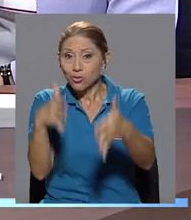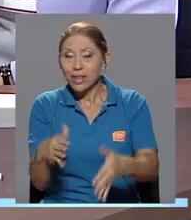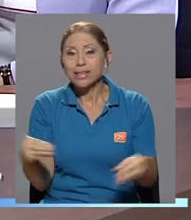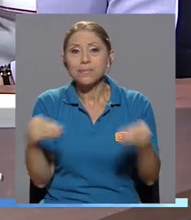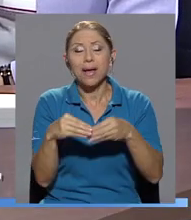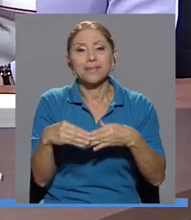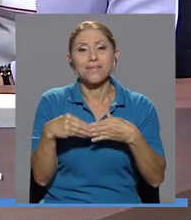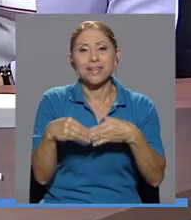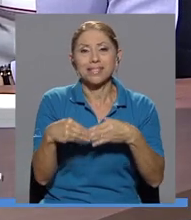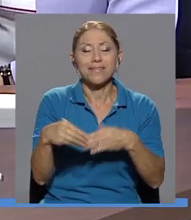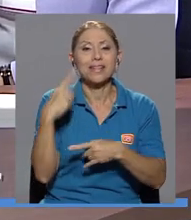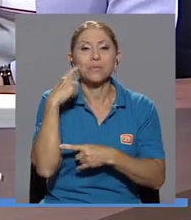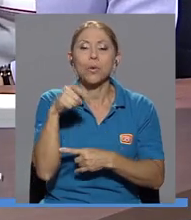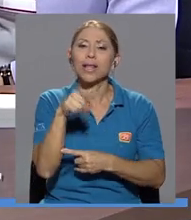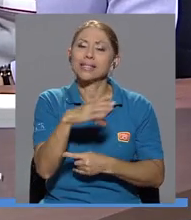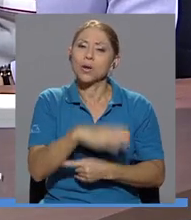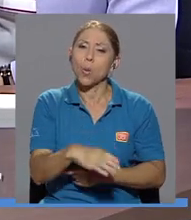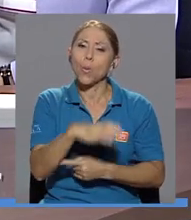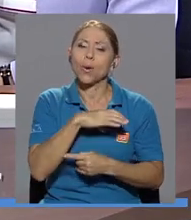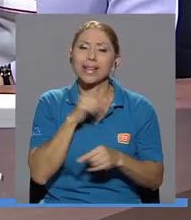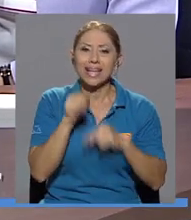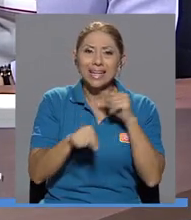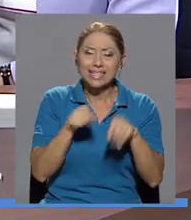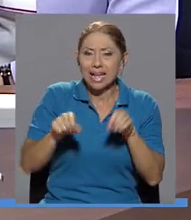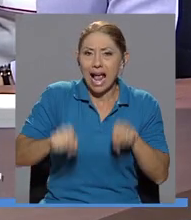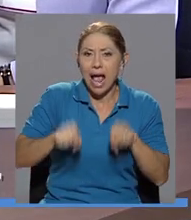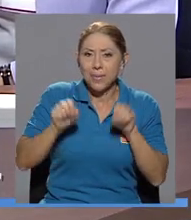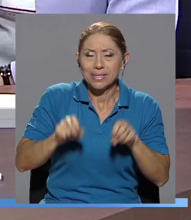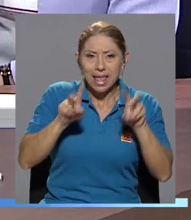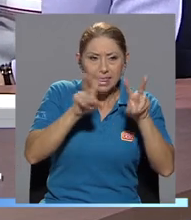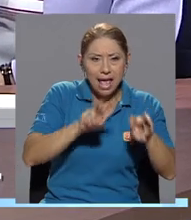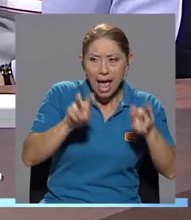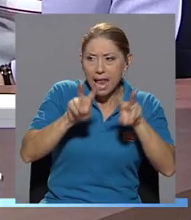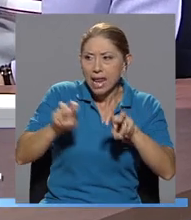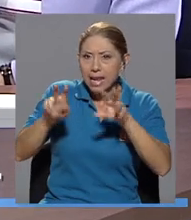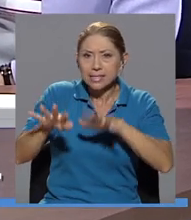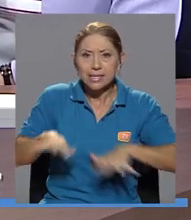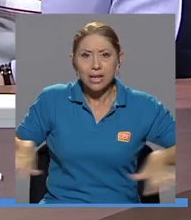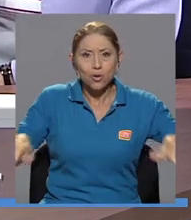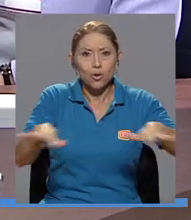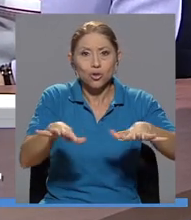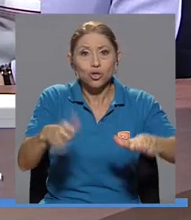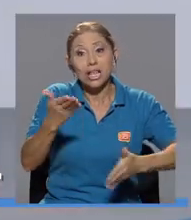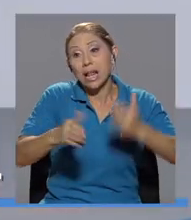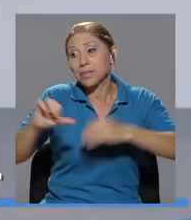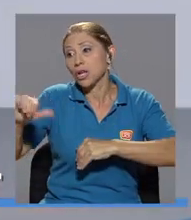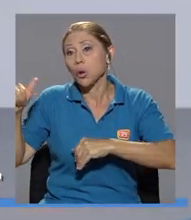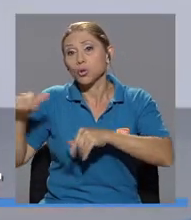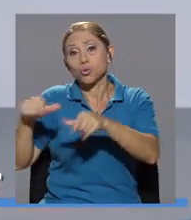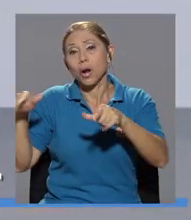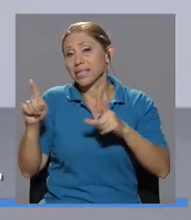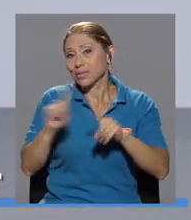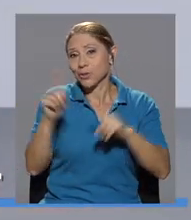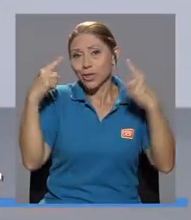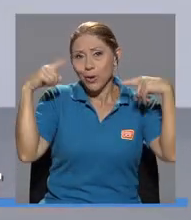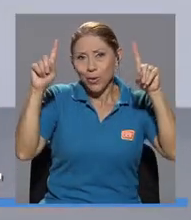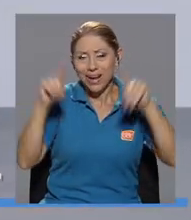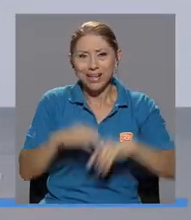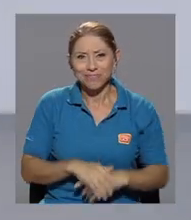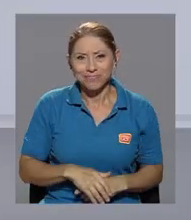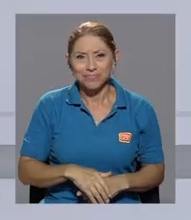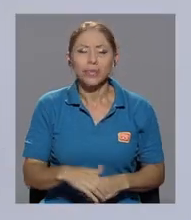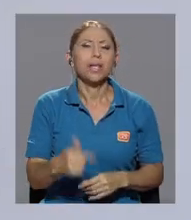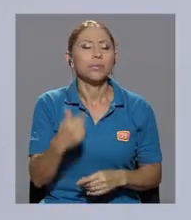precisamente por ese componente crítico y de capacidad de análisis del entorno que muchas veces en otros espacios no se logran entonces yo seguiría